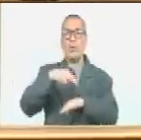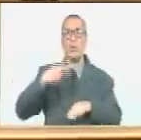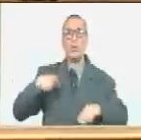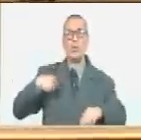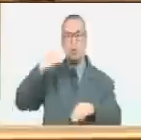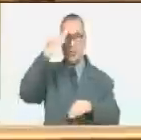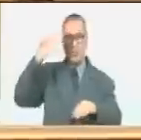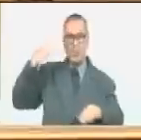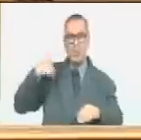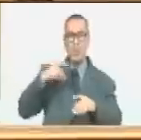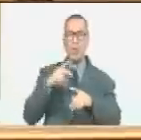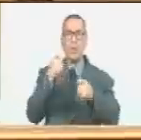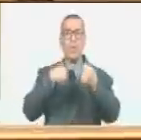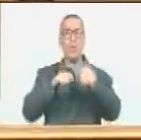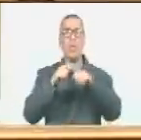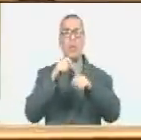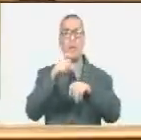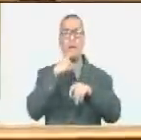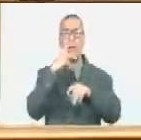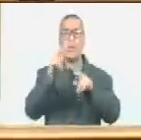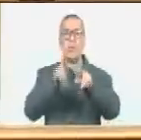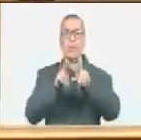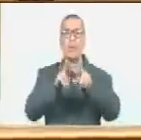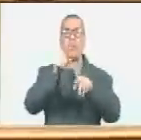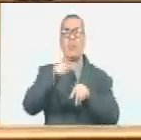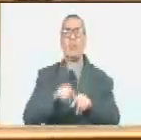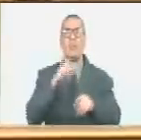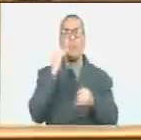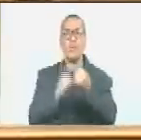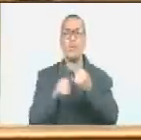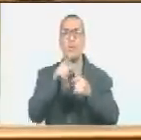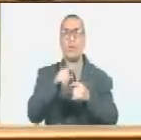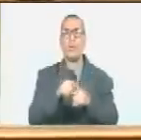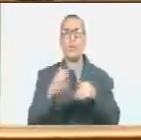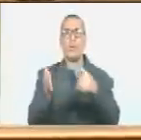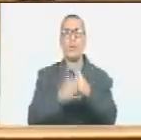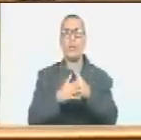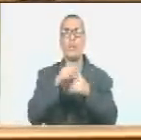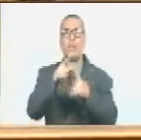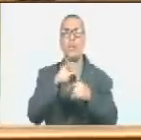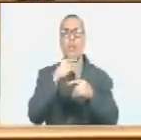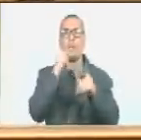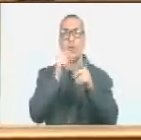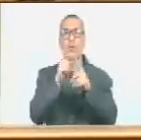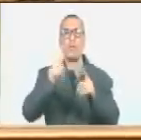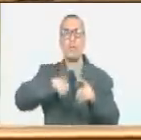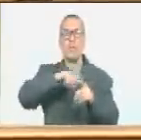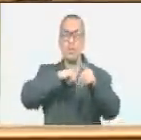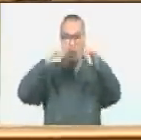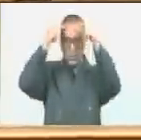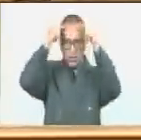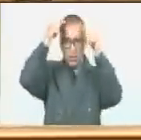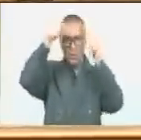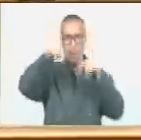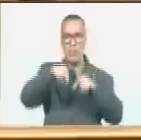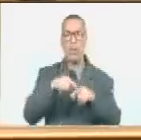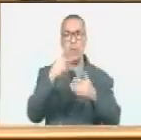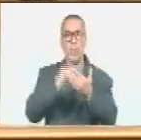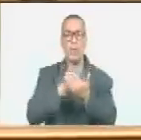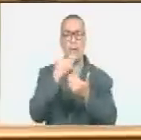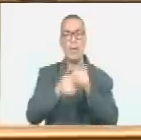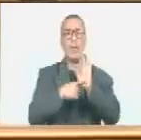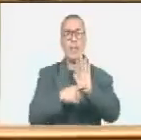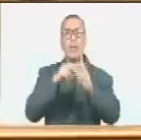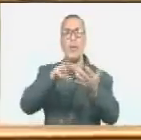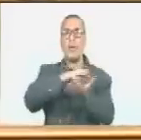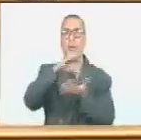sentirnos orgullosos y defender la Gran Misión Vivienda Venezuela. Y por último, cerrar con una frase de nuestro comandante Chávez, que planteaba que